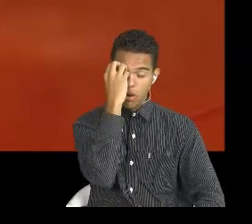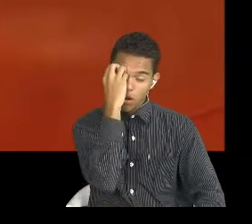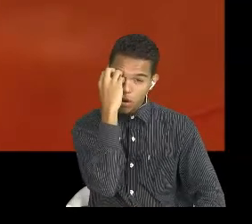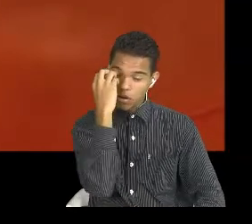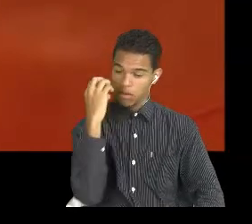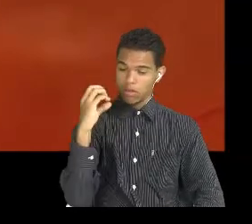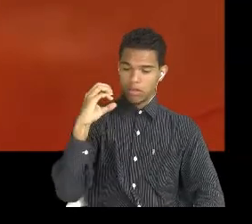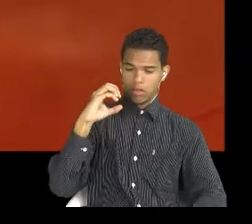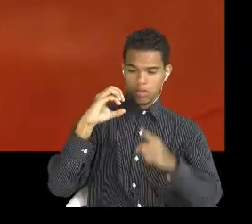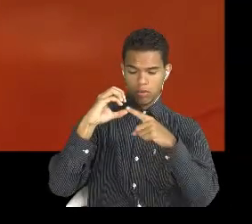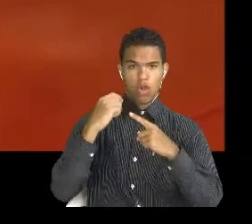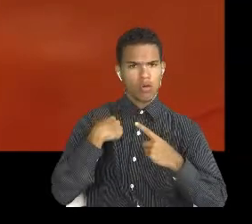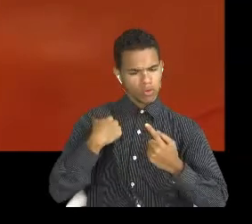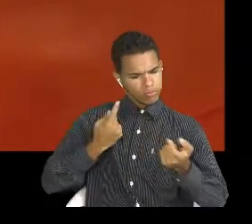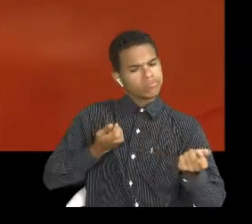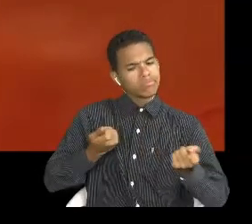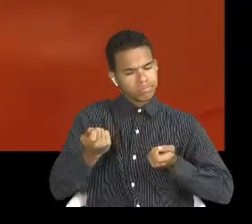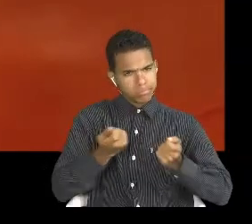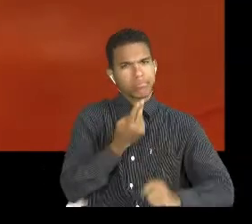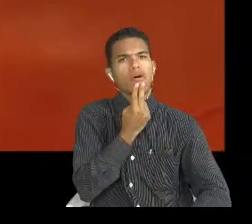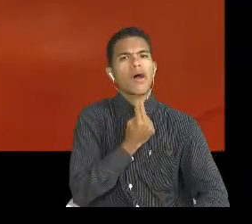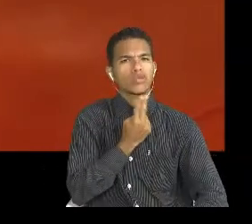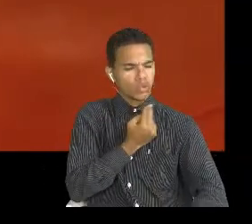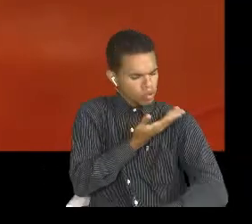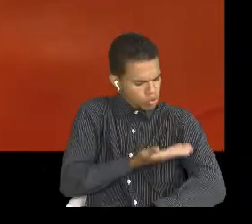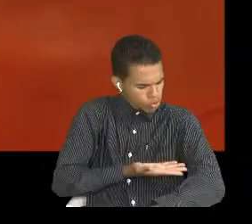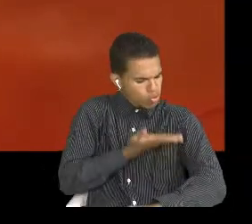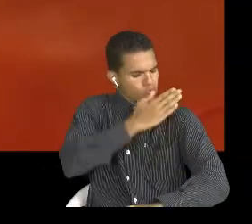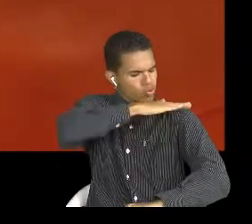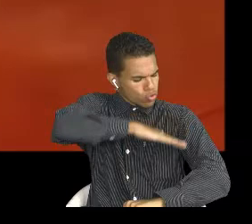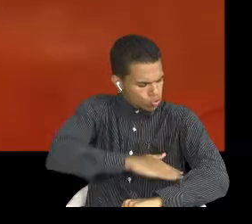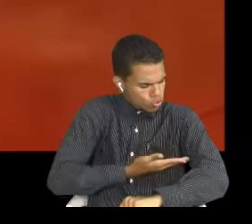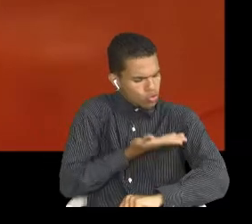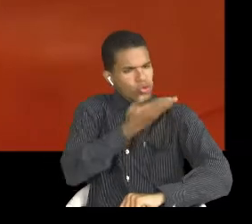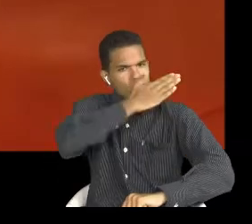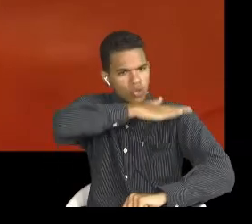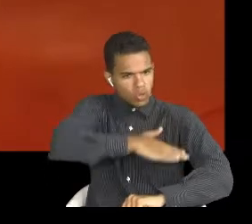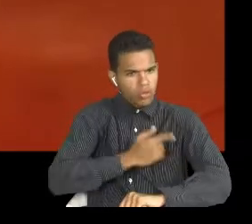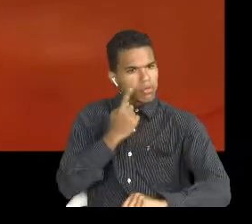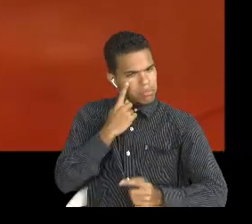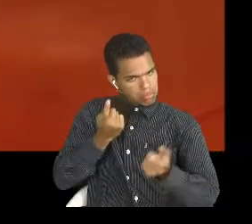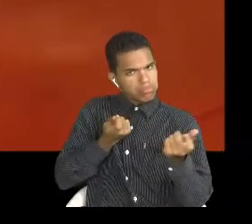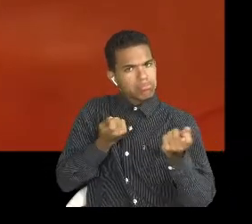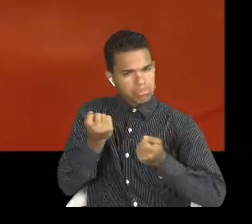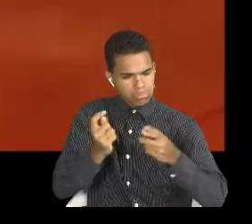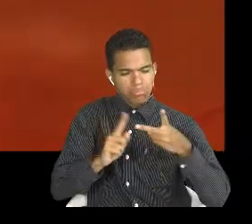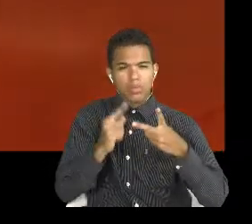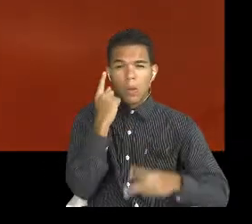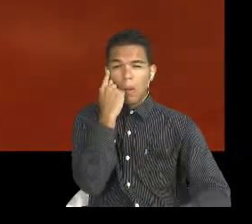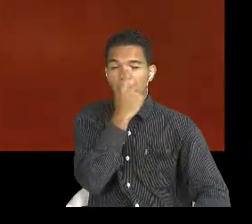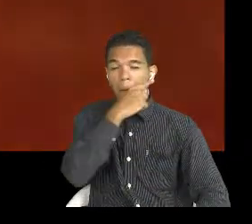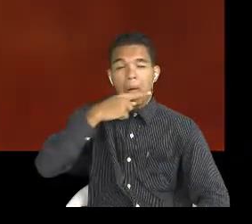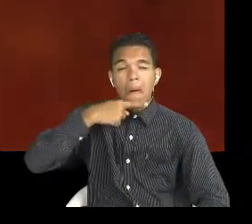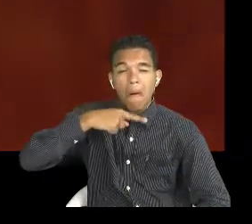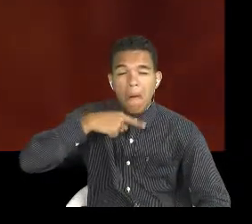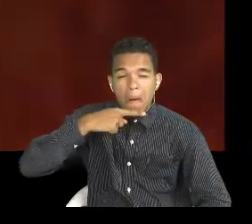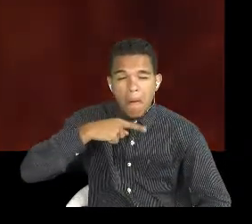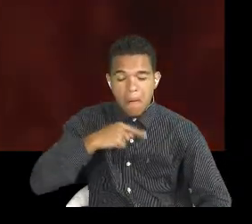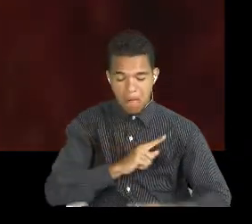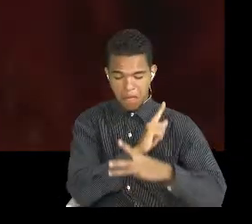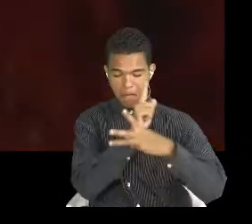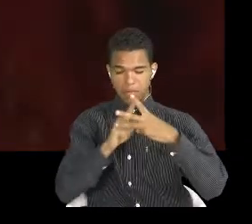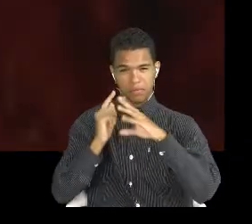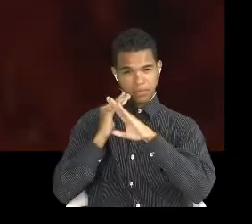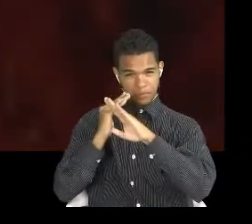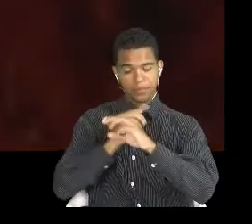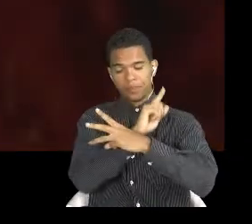controlando su azúcar, haciendo su seguimiento de la parte de la miopía, evitando el uso de medicamentos o el abuso de